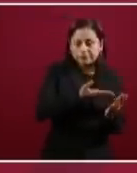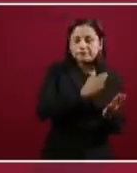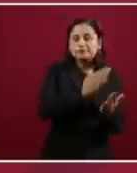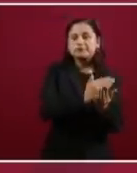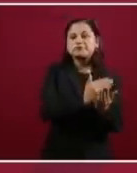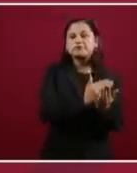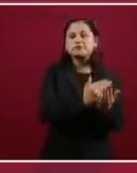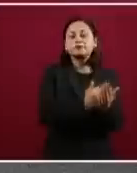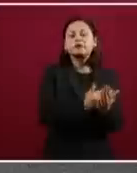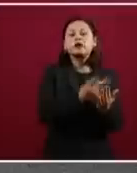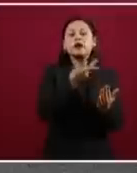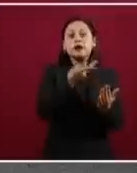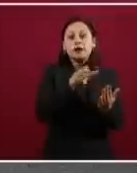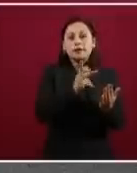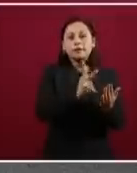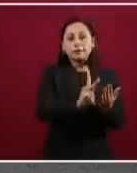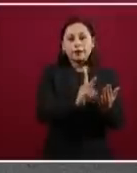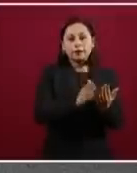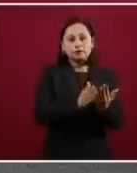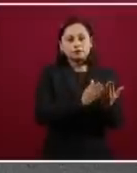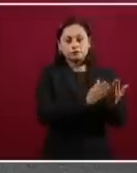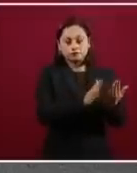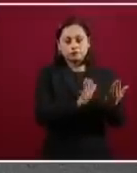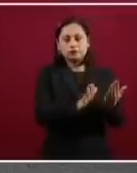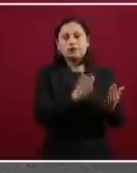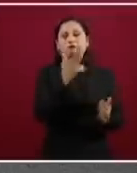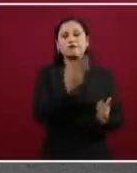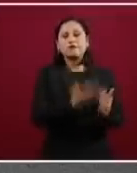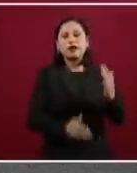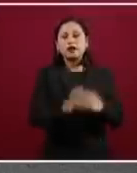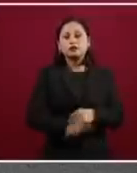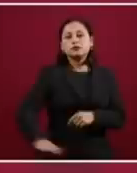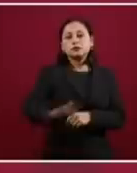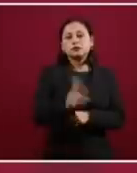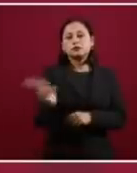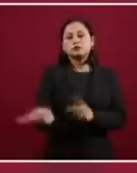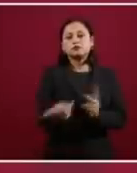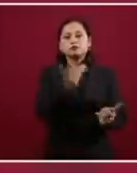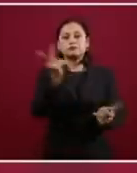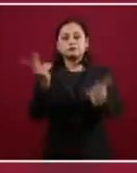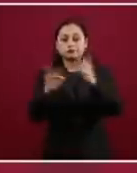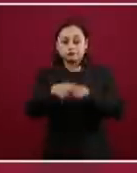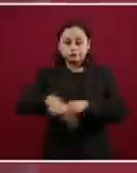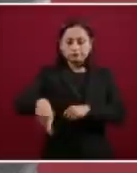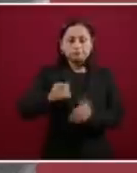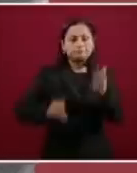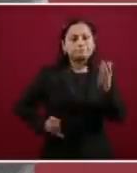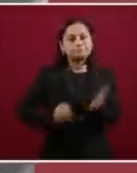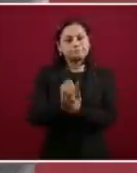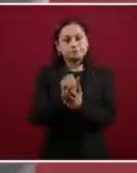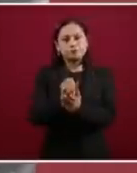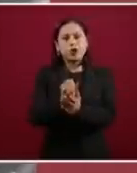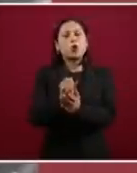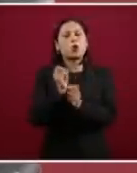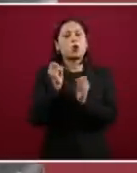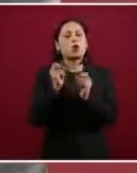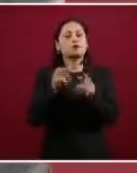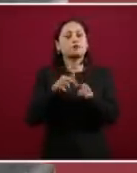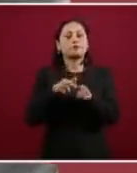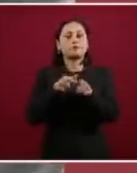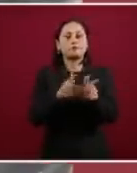repito, va a depender de lo que la gente decida sobre este